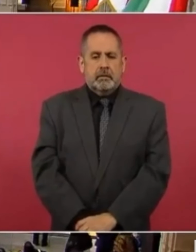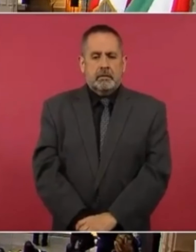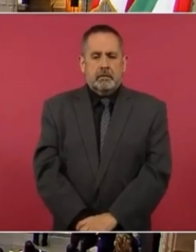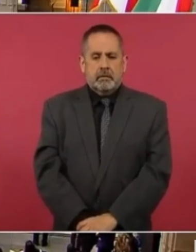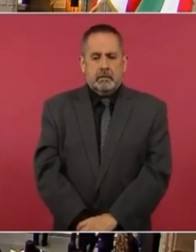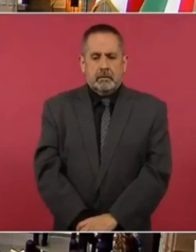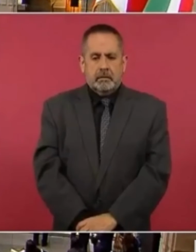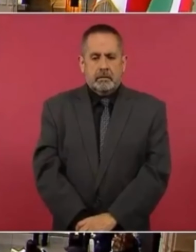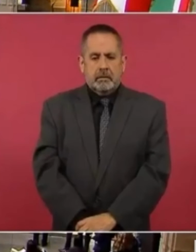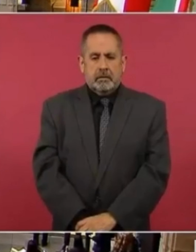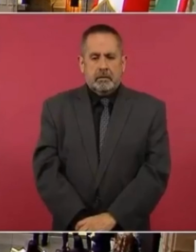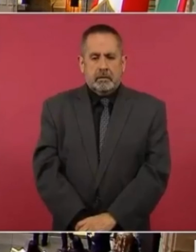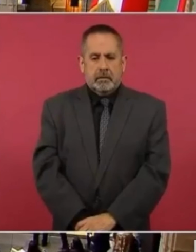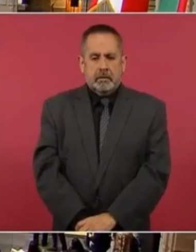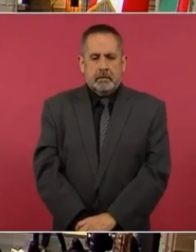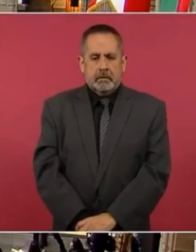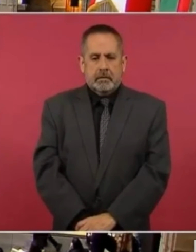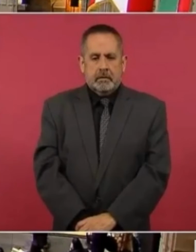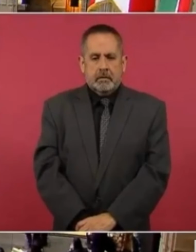Eso.